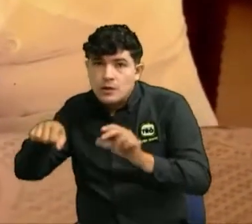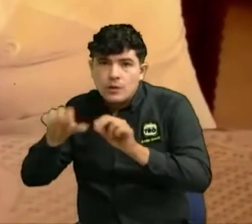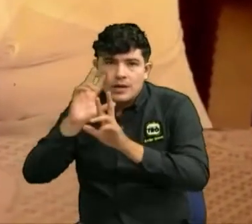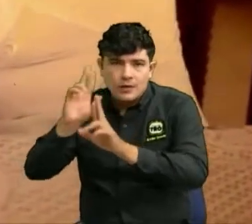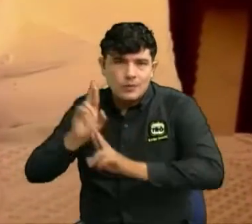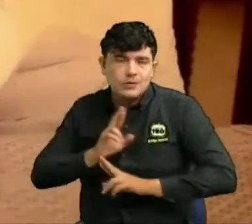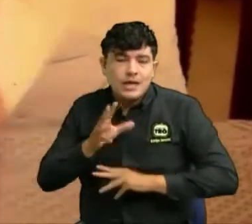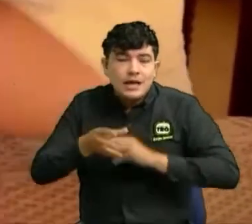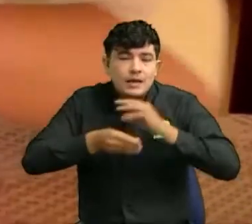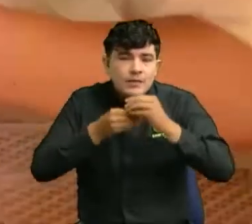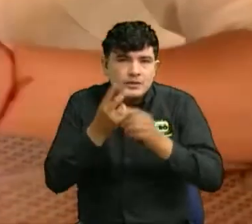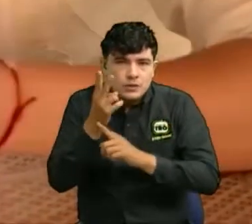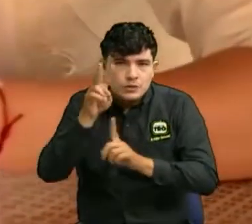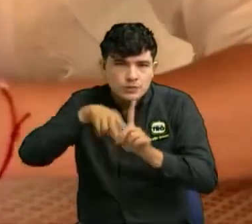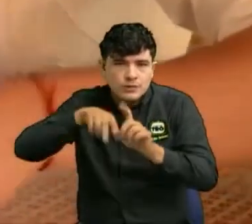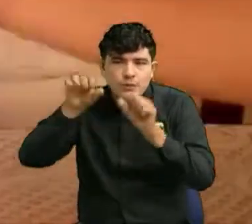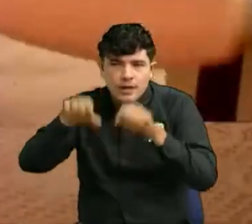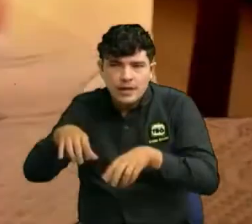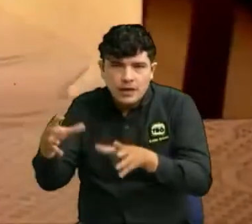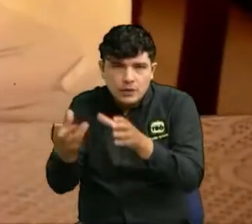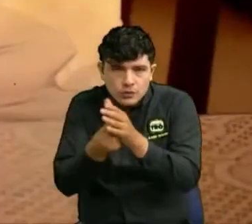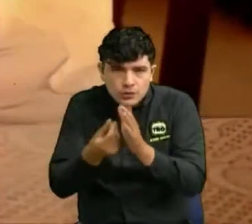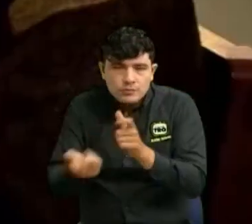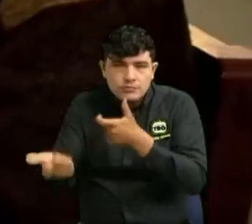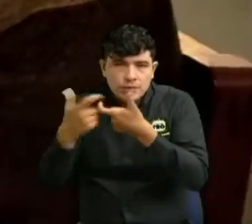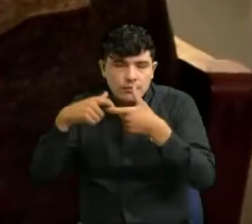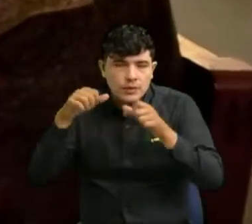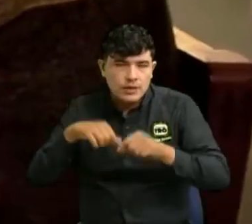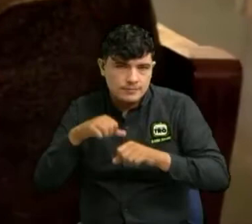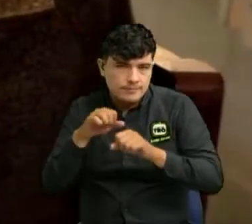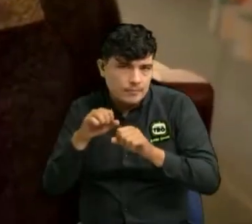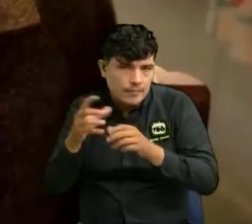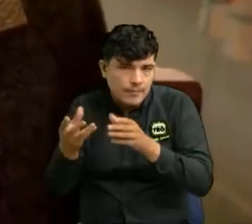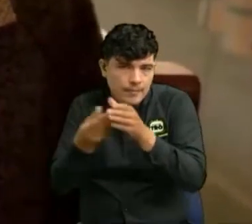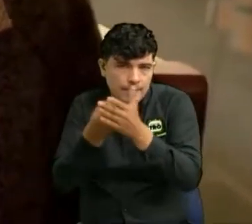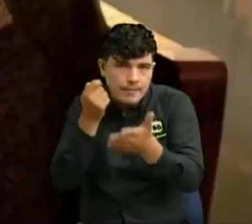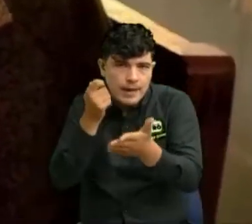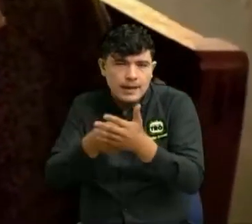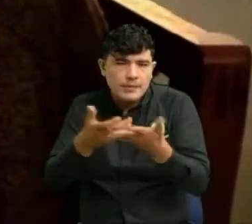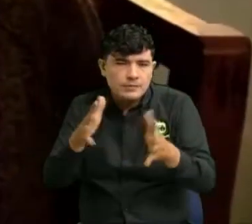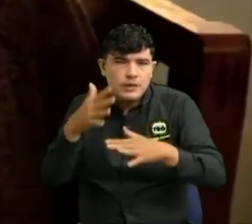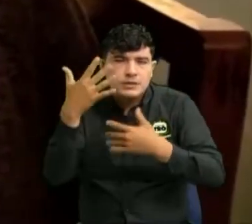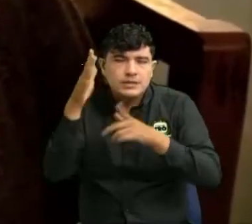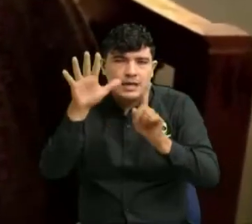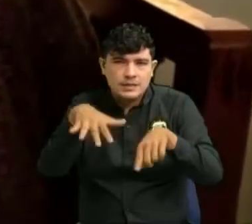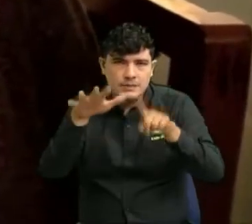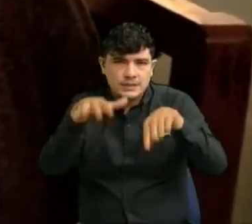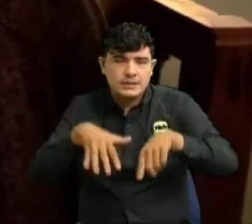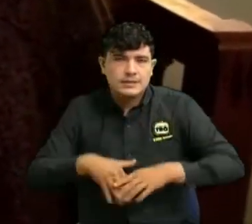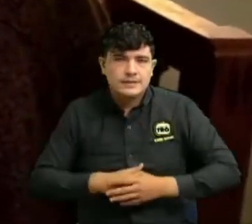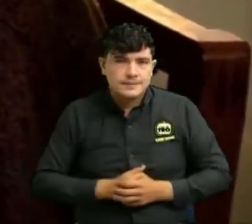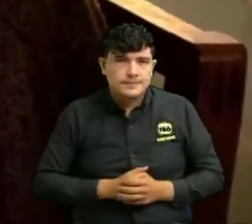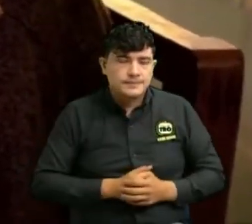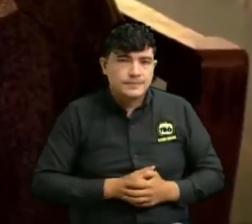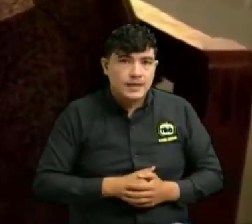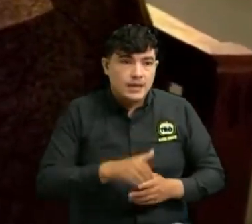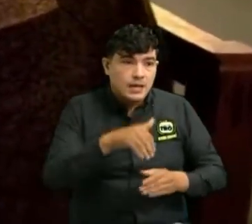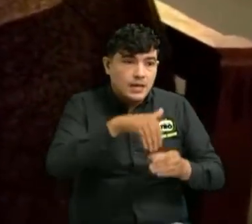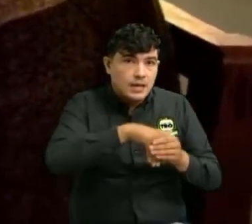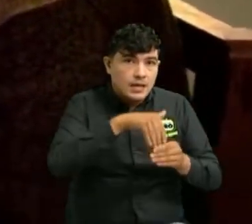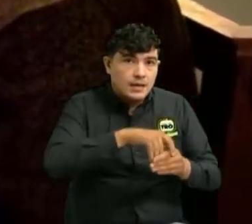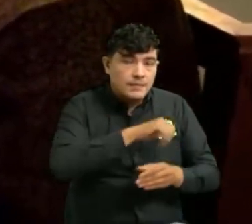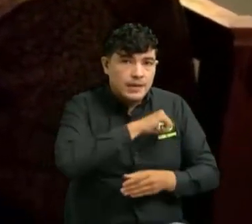y 2 meses adicionales para hacer la inclusión en nómina de pensionados, es decir, 6 meses. En las administradoras de fondo de